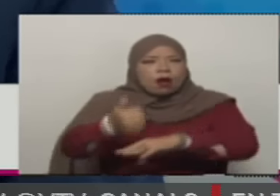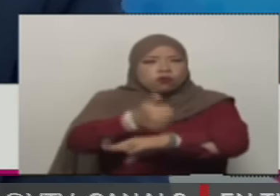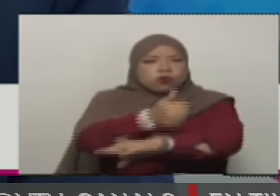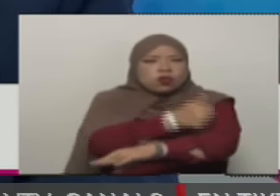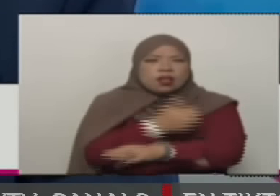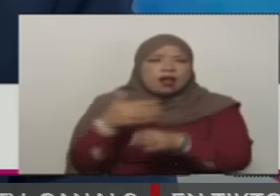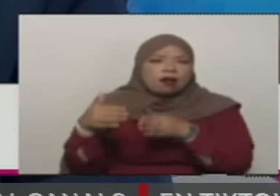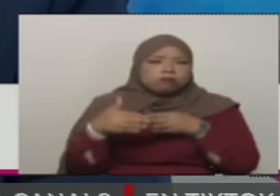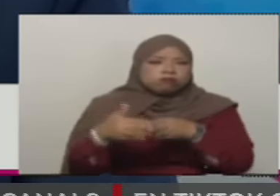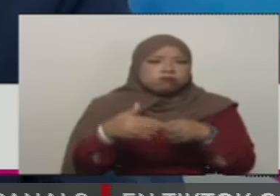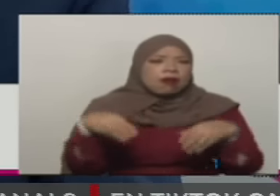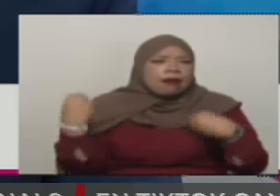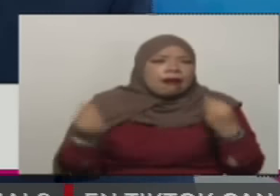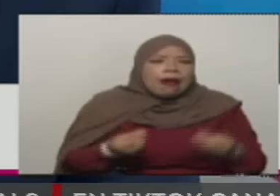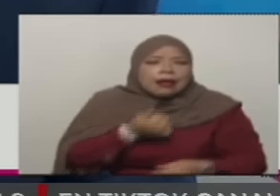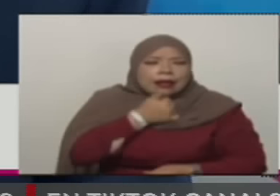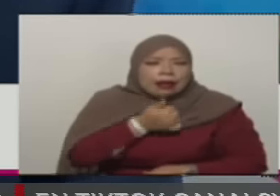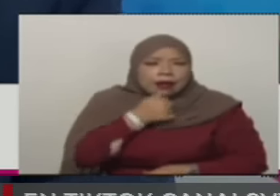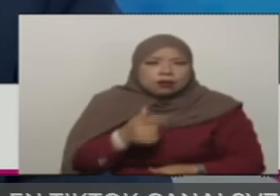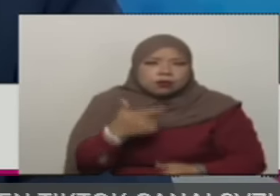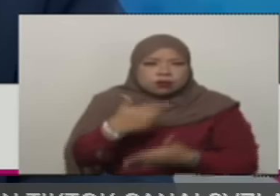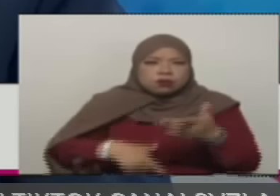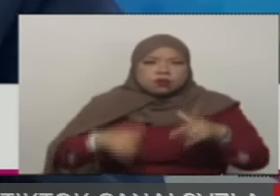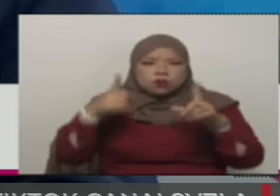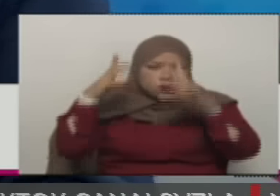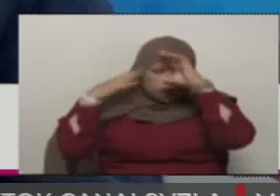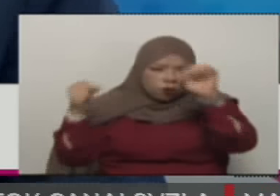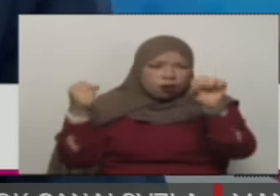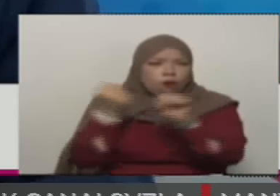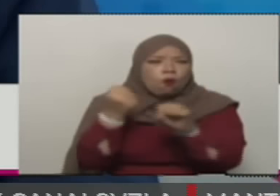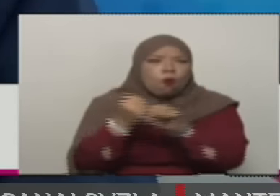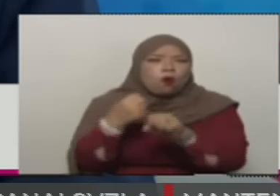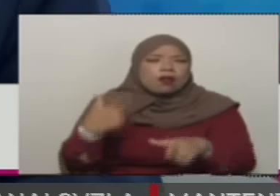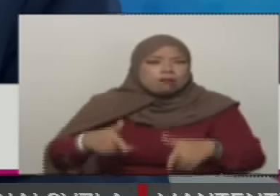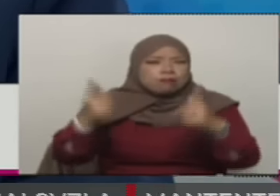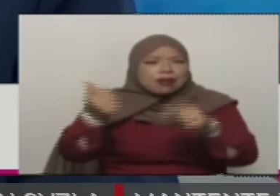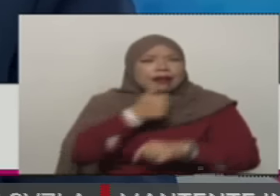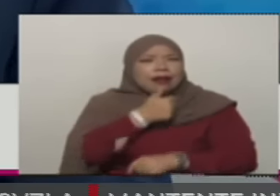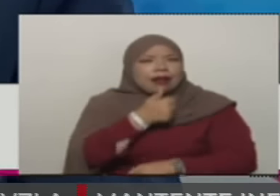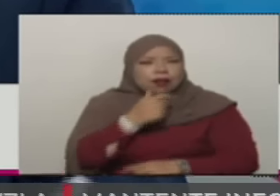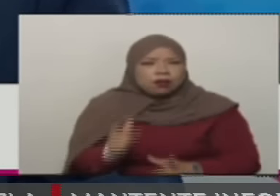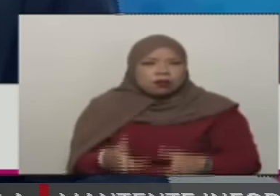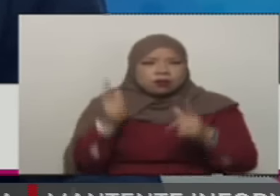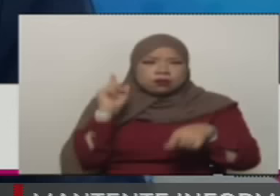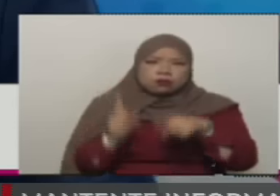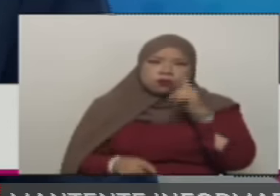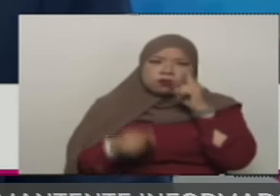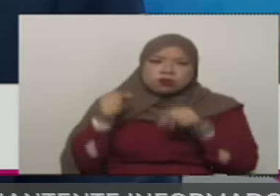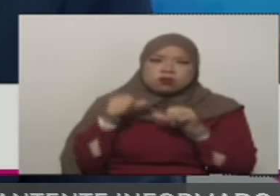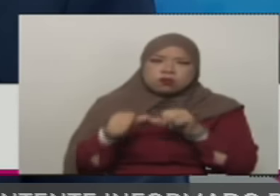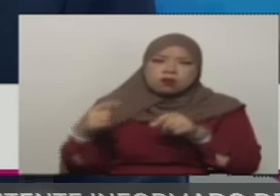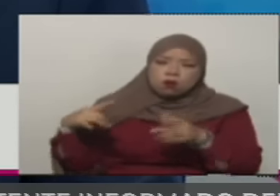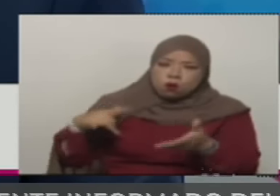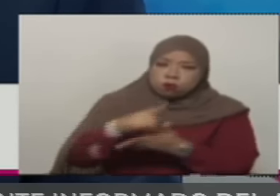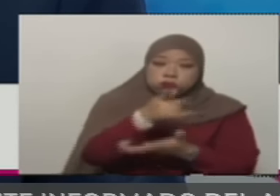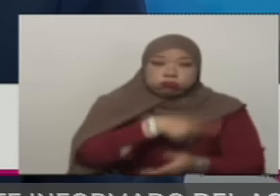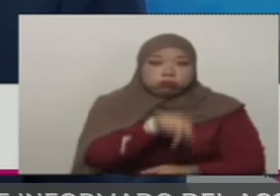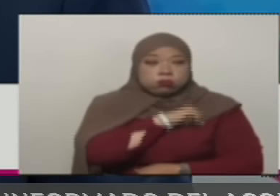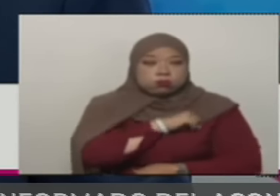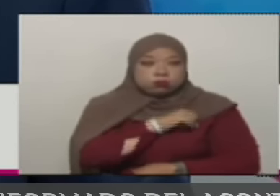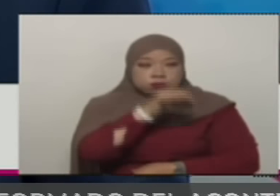¿El salvoconducto que lo hizo salir de una embajada y montarse ese avión fue con permiso de quién? O, al menos que no haya sido una invasión española y no nos